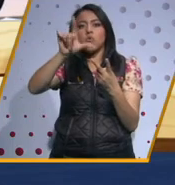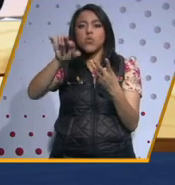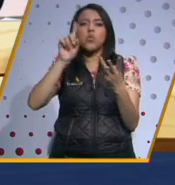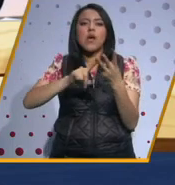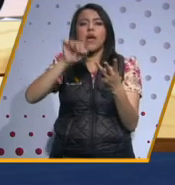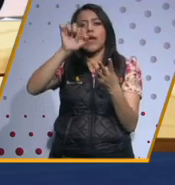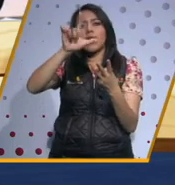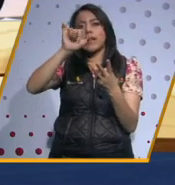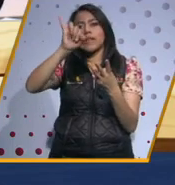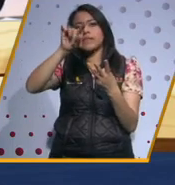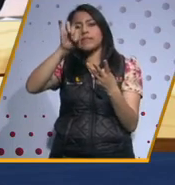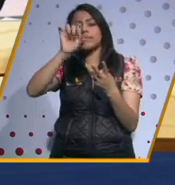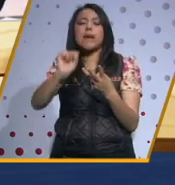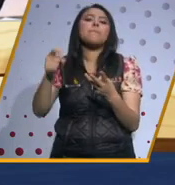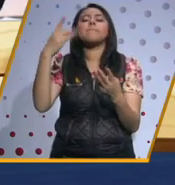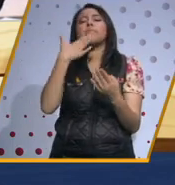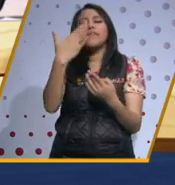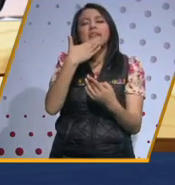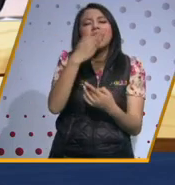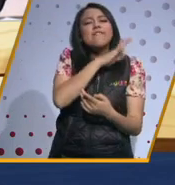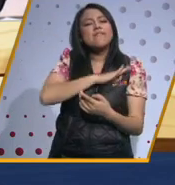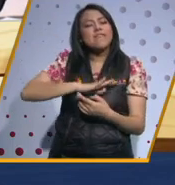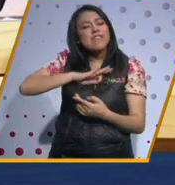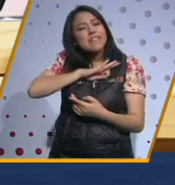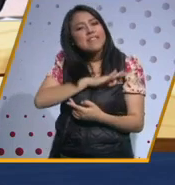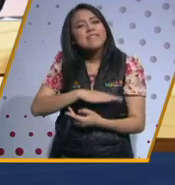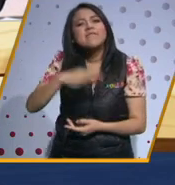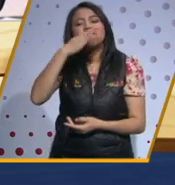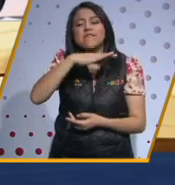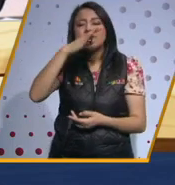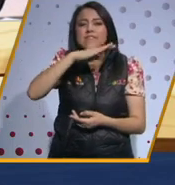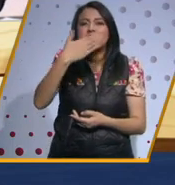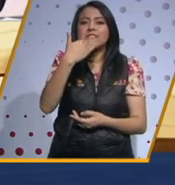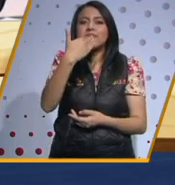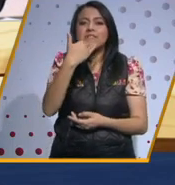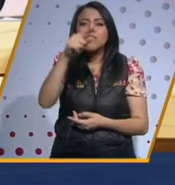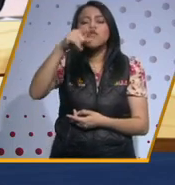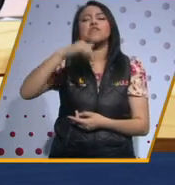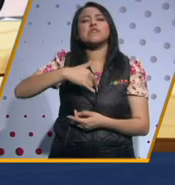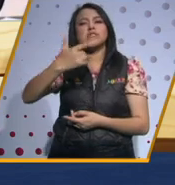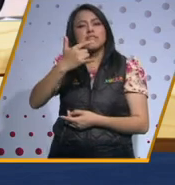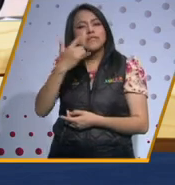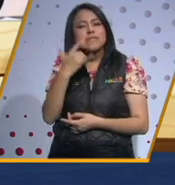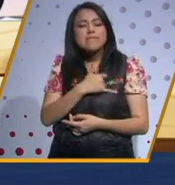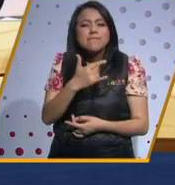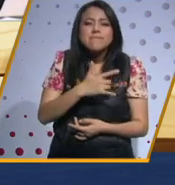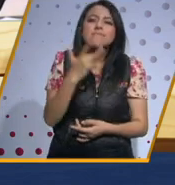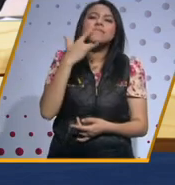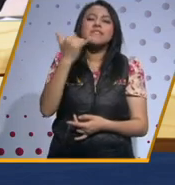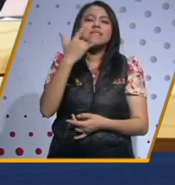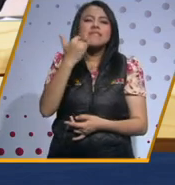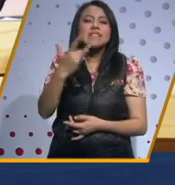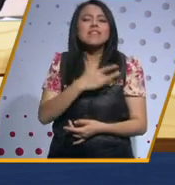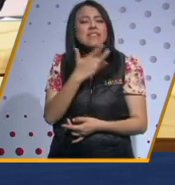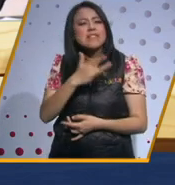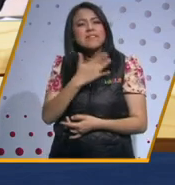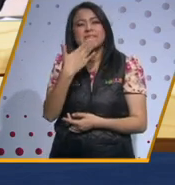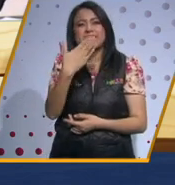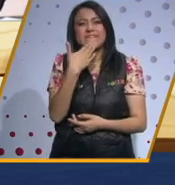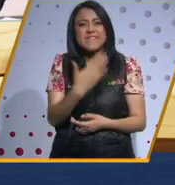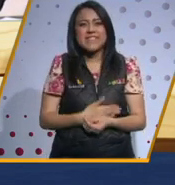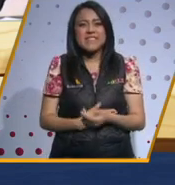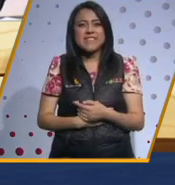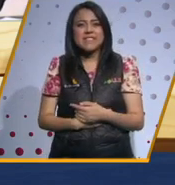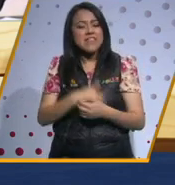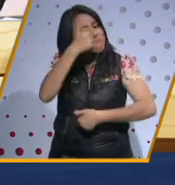Que tengan unas felices fiestas. Buenas competidoras, aguerridas, luchonas, enojonas, simpáticas. Pero así es un